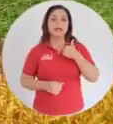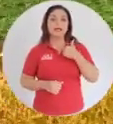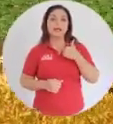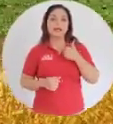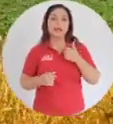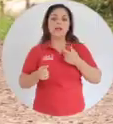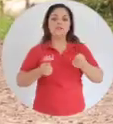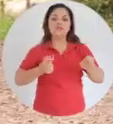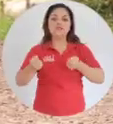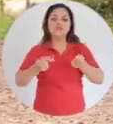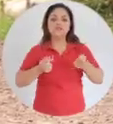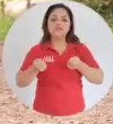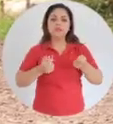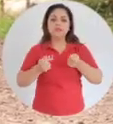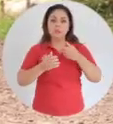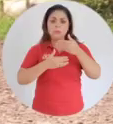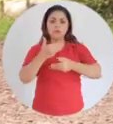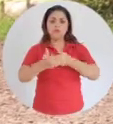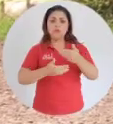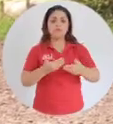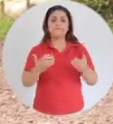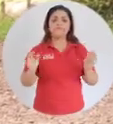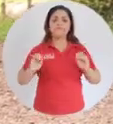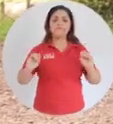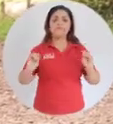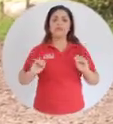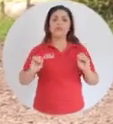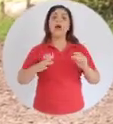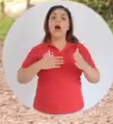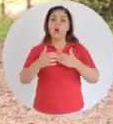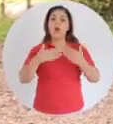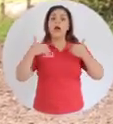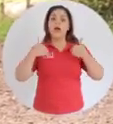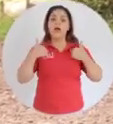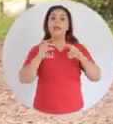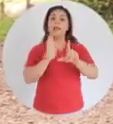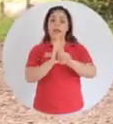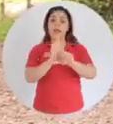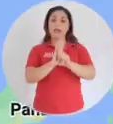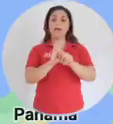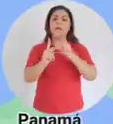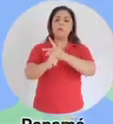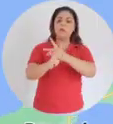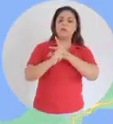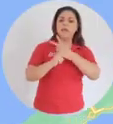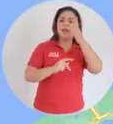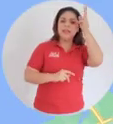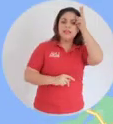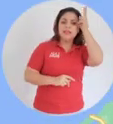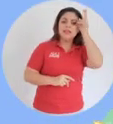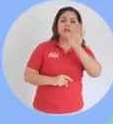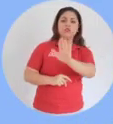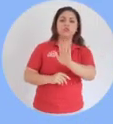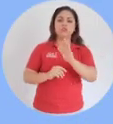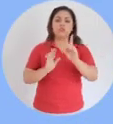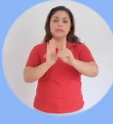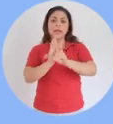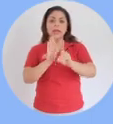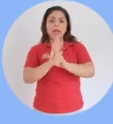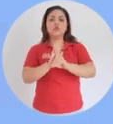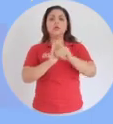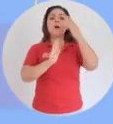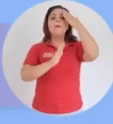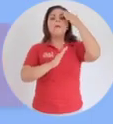rol de regulador de esos procesos. Y aunque hay leyes que protegen a los indígenas en sus